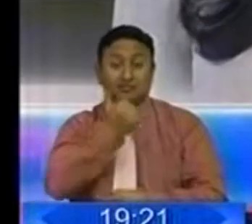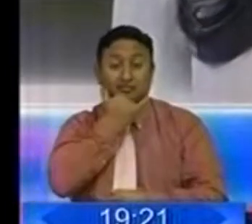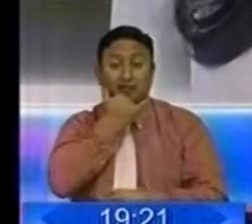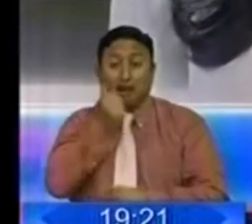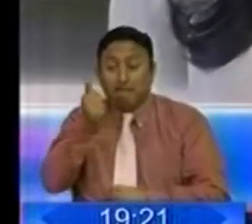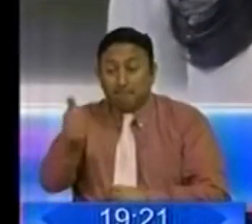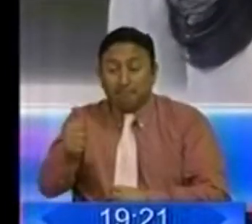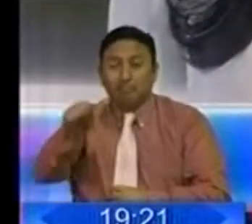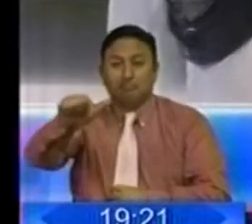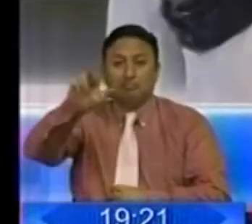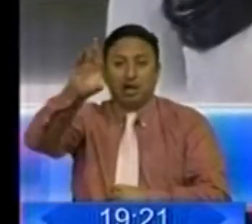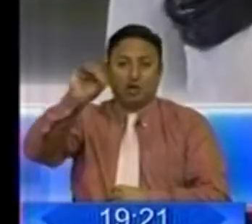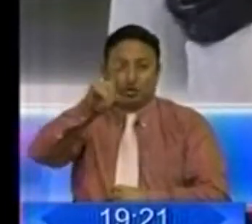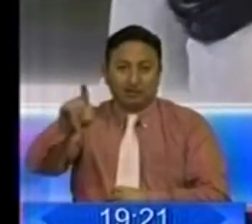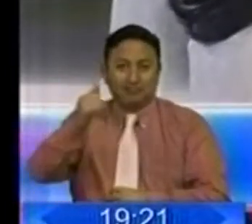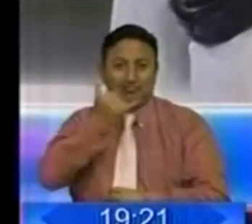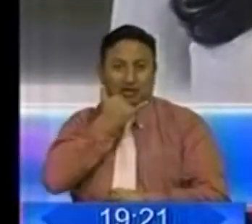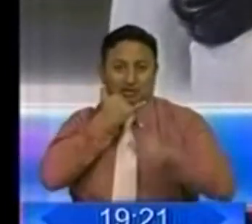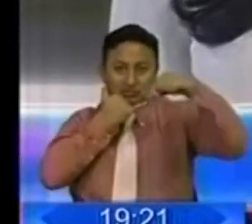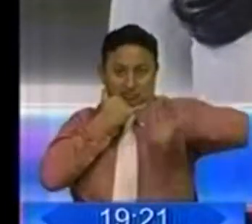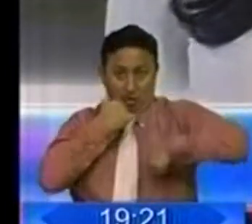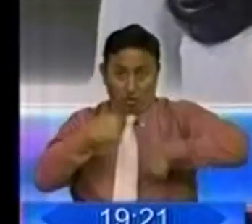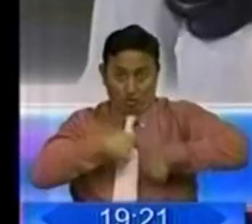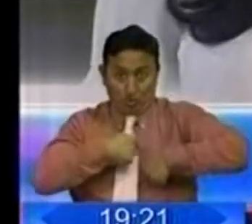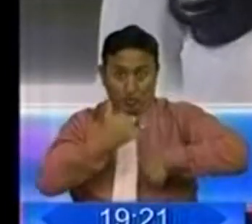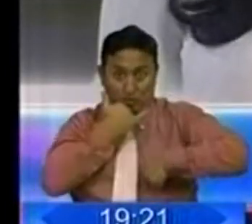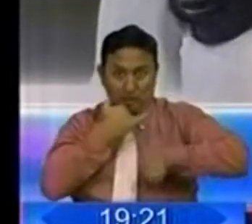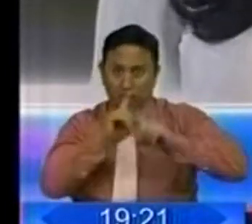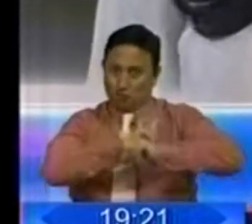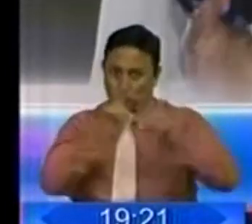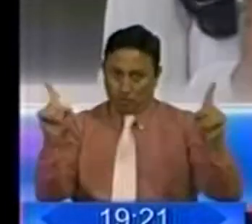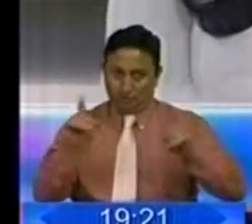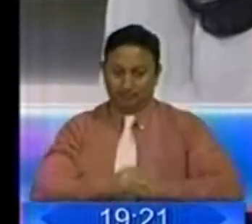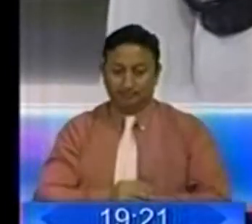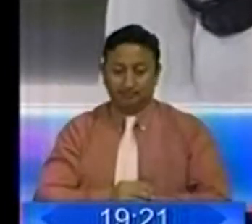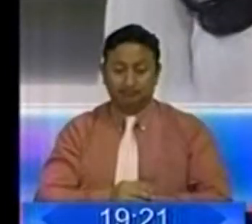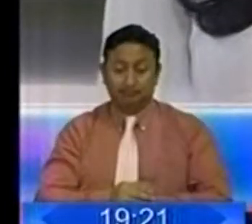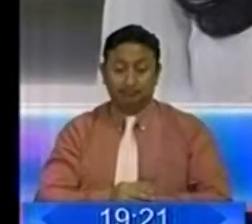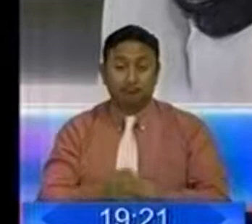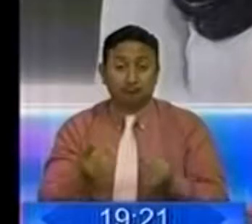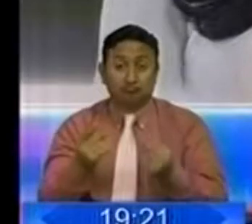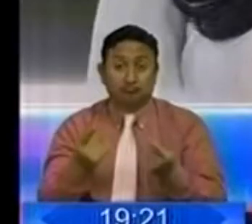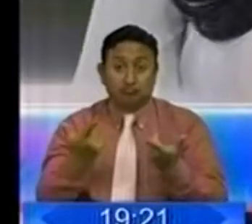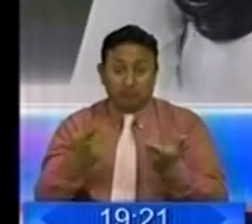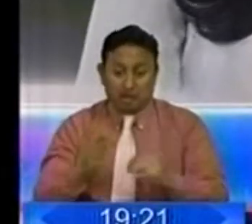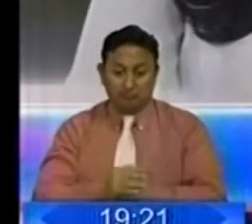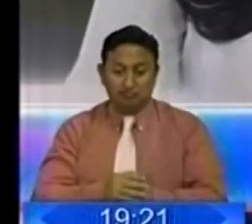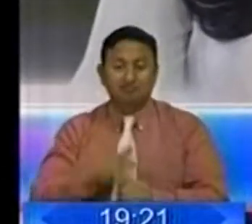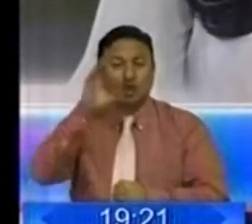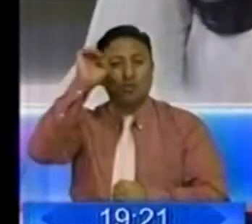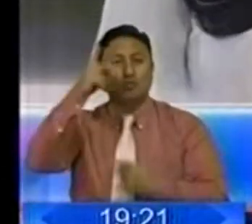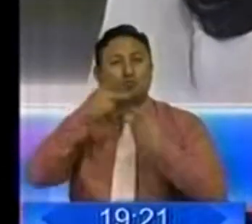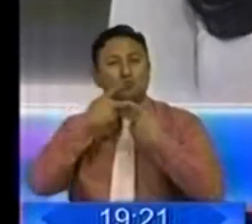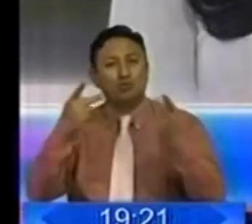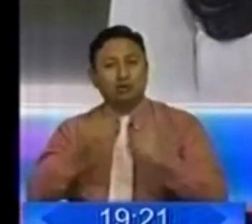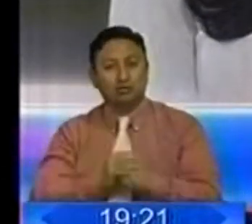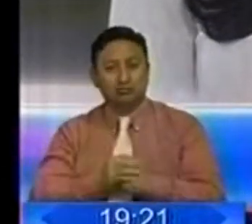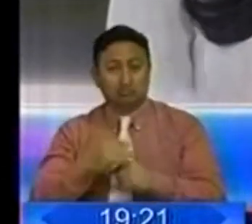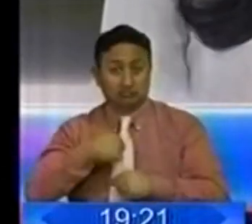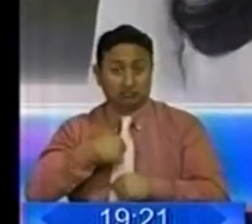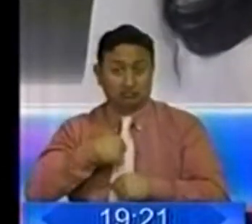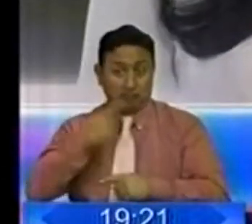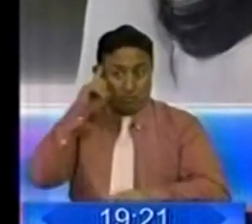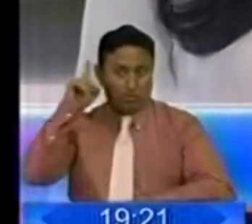propia Arcotel y no nuestro canal de televisión. De manera inmediata expresamos a la opinión pública que no compartíamos